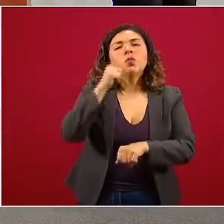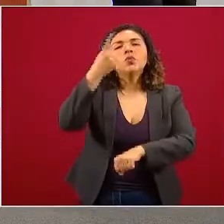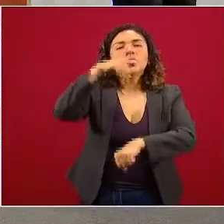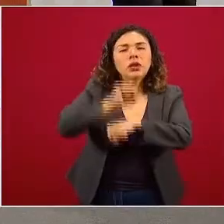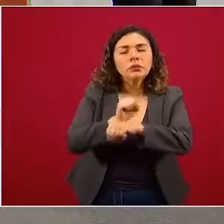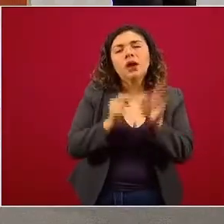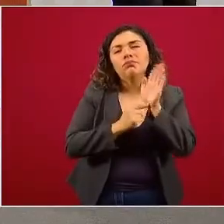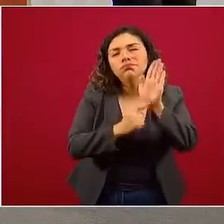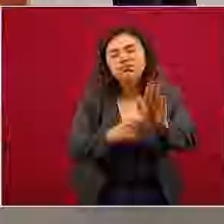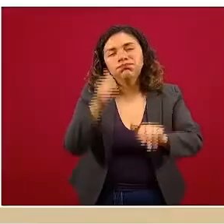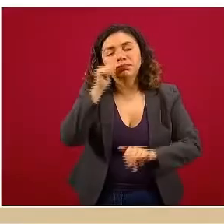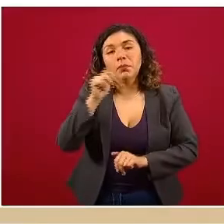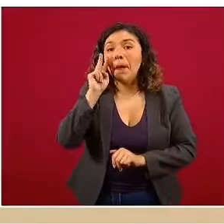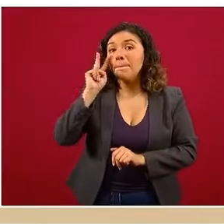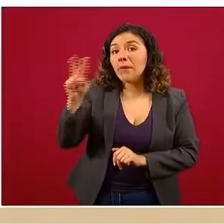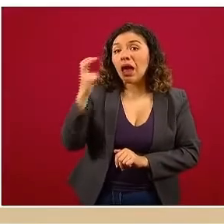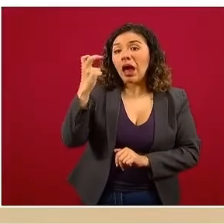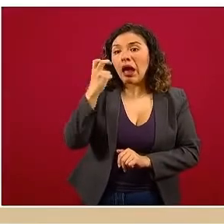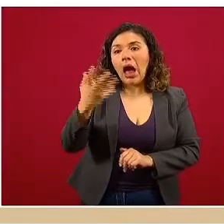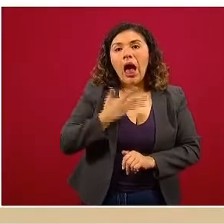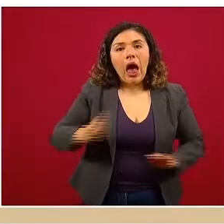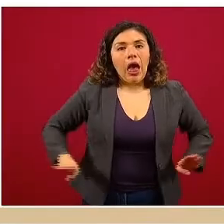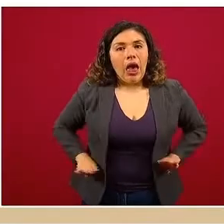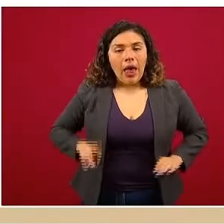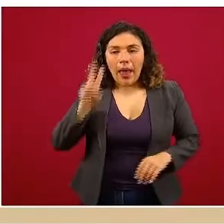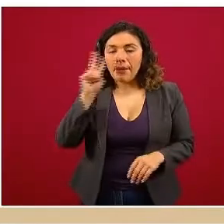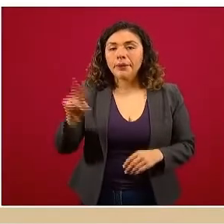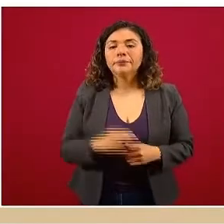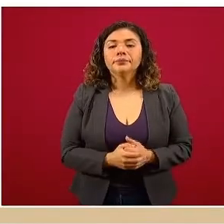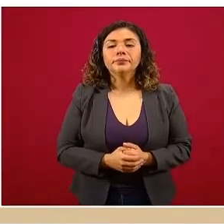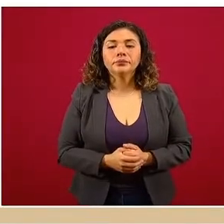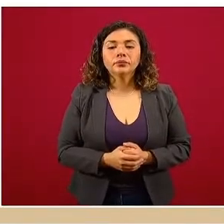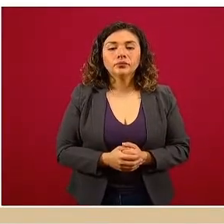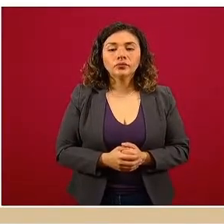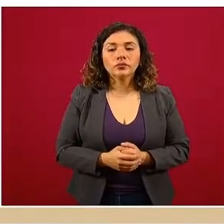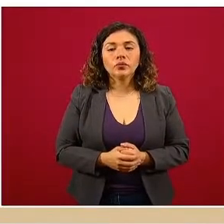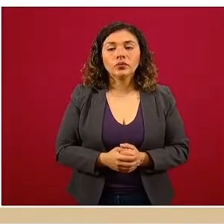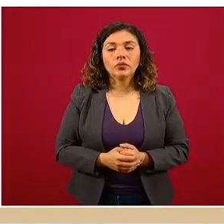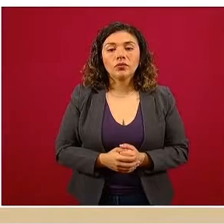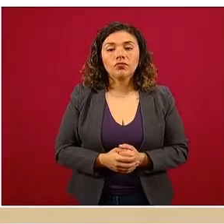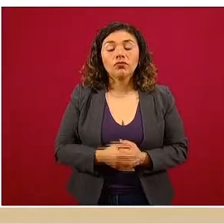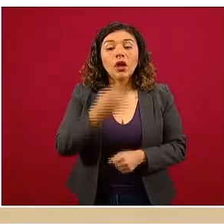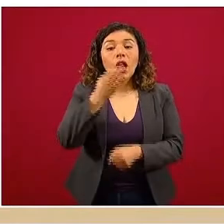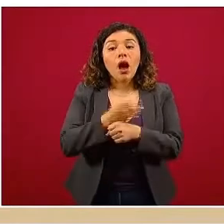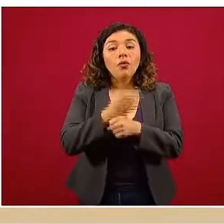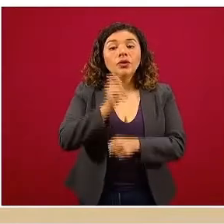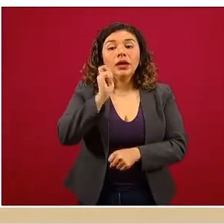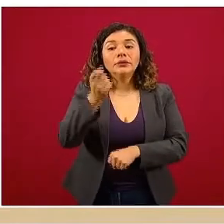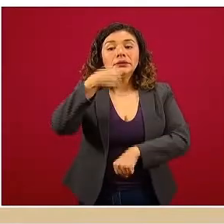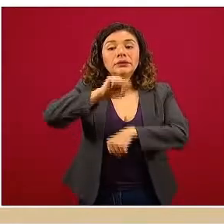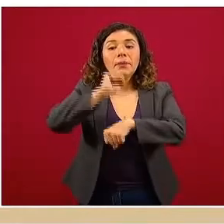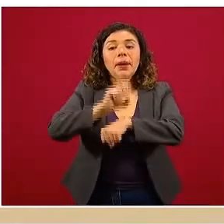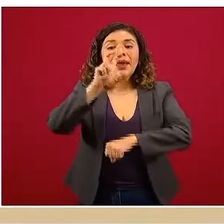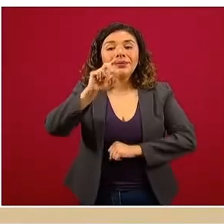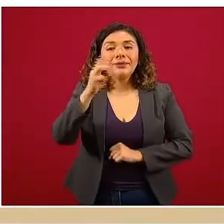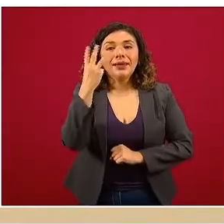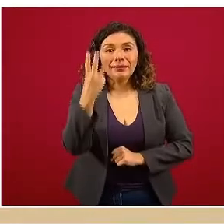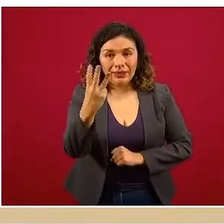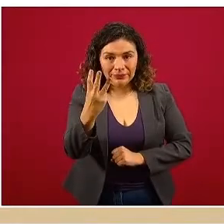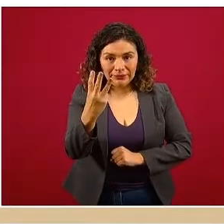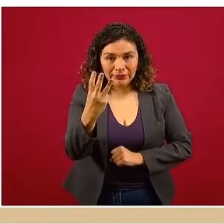semanal, donde vemos ya este patrón. En este momento estamos en la semana 33 del